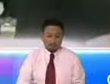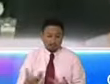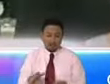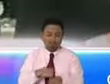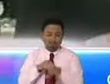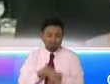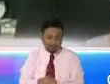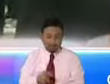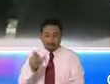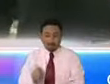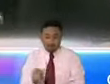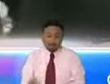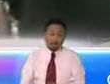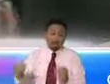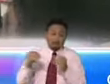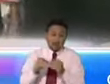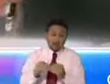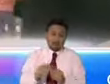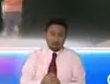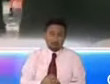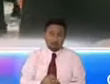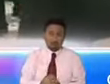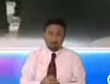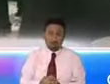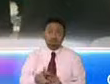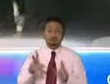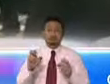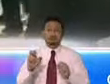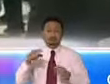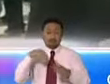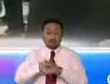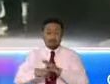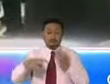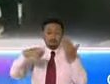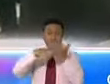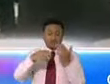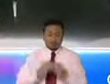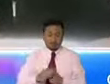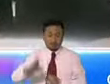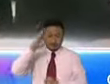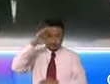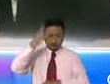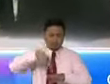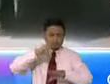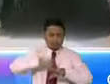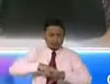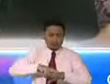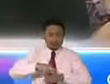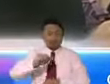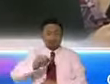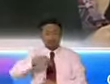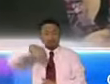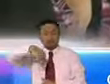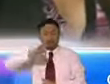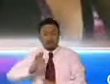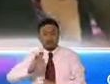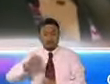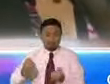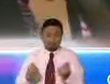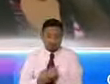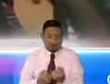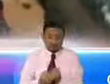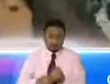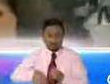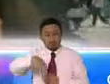refuerzos de personal justamente operativos en el terminal. Contamos con el apoyo de Policía Nacional, Agencia Metropolitana de Tránsito,